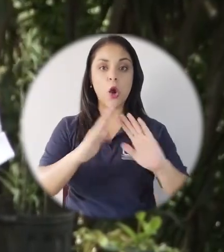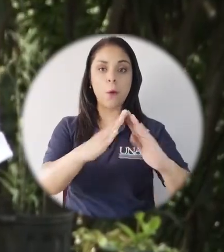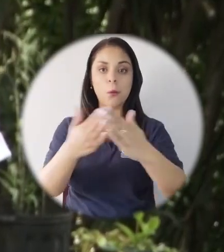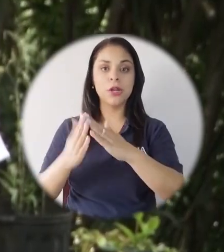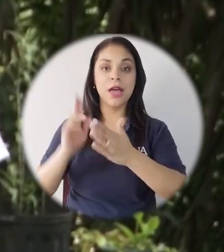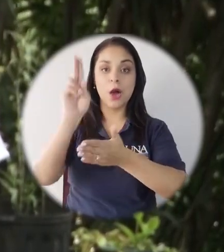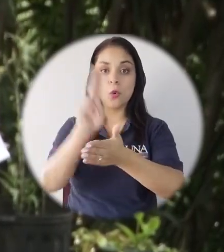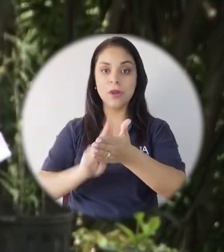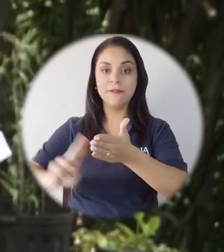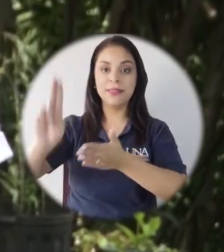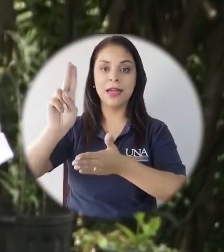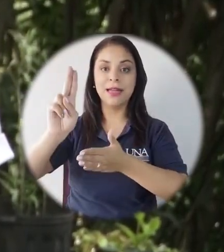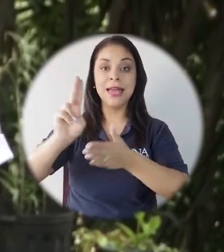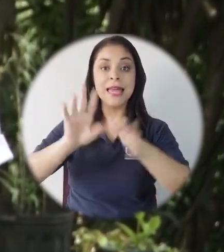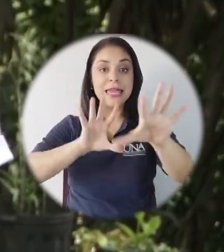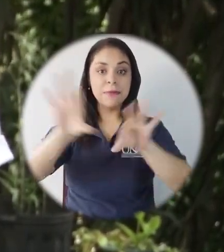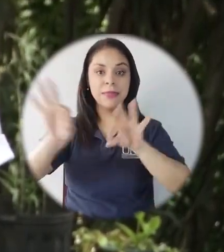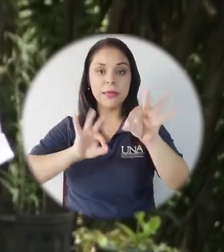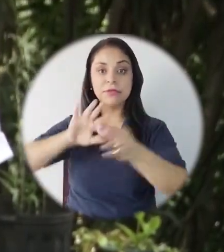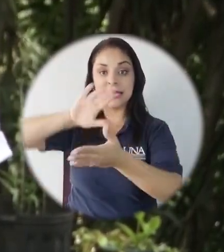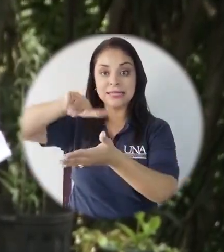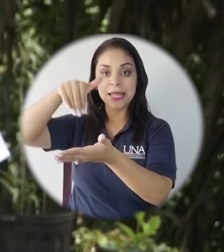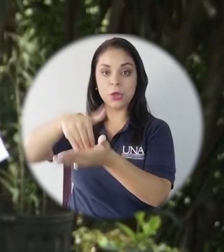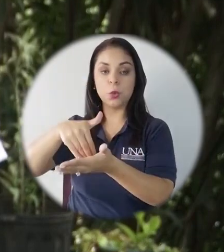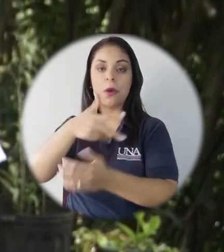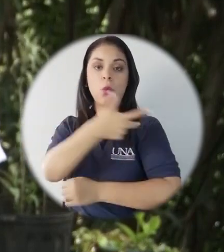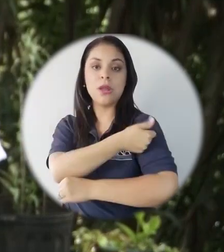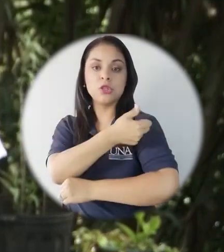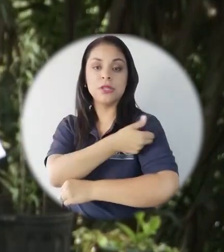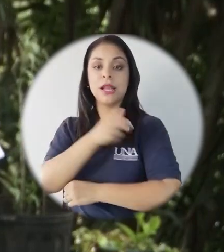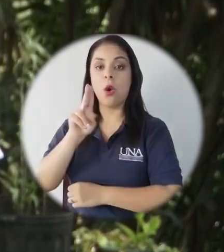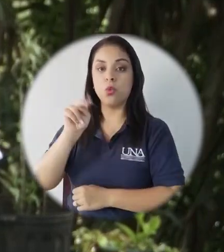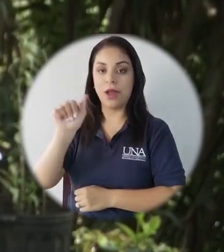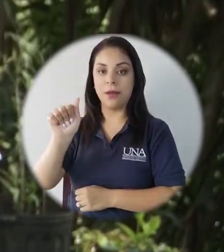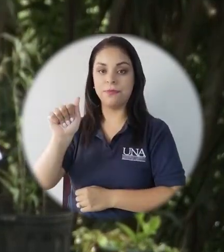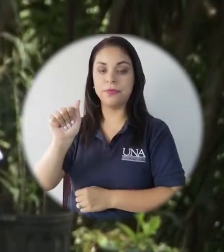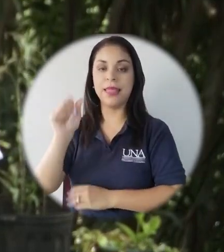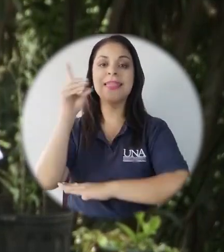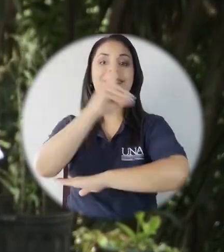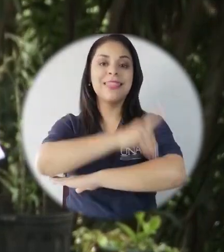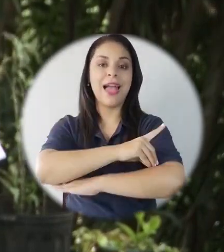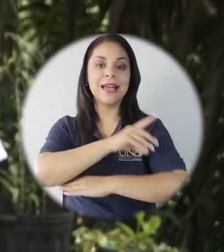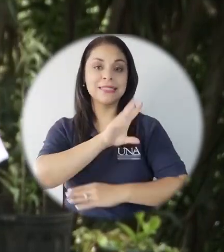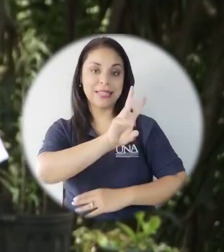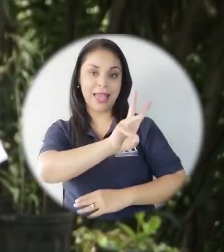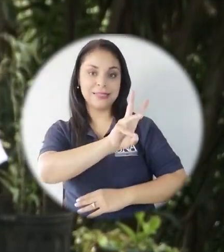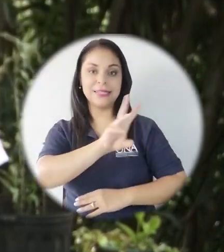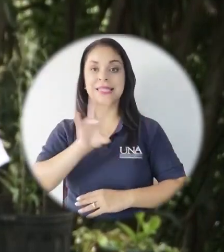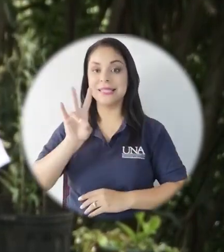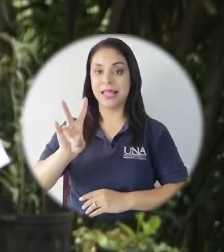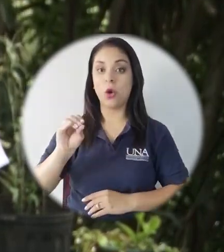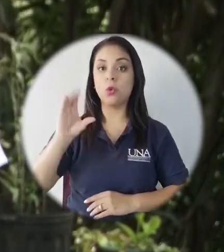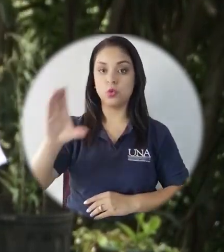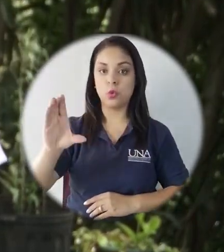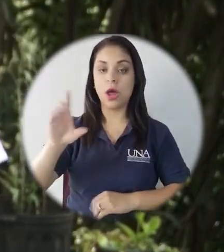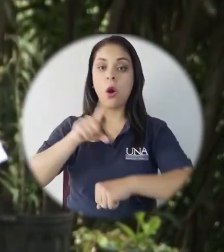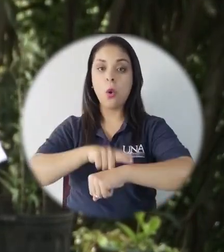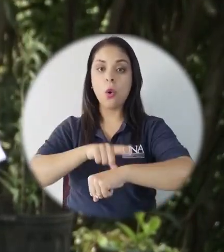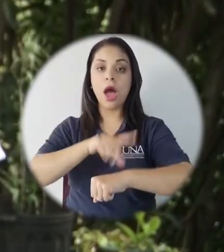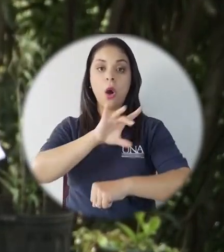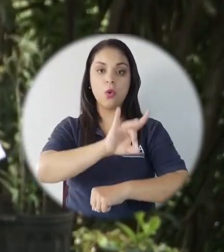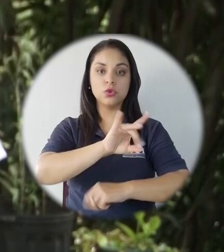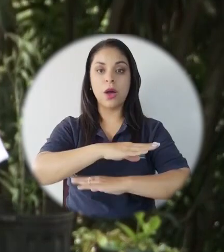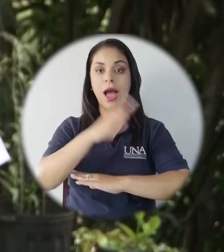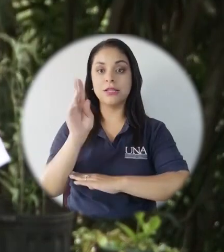Estimada comunidad universitaria, les invitamos al centro de vacunación de la UNA este 6 y 7 de octubre de 8 a 2 de la tarde.